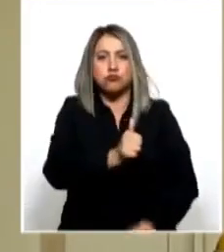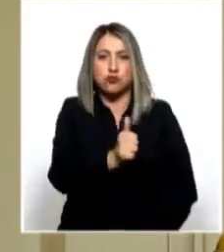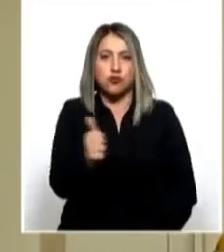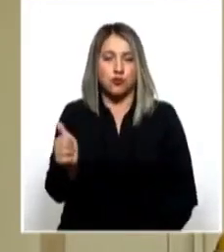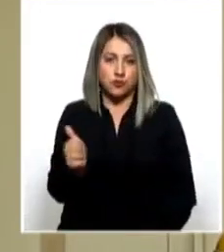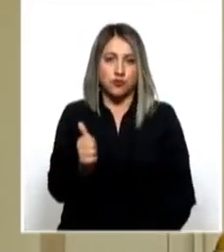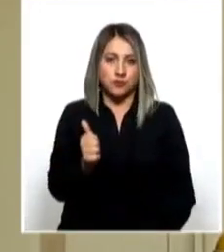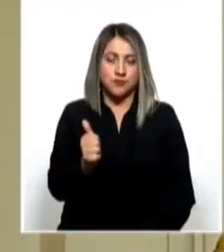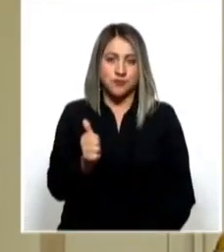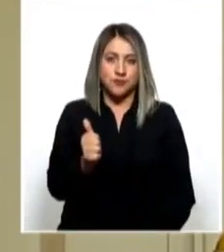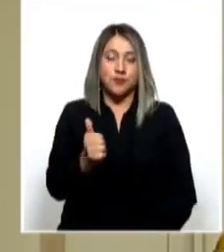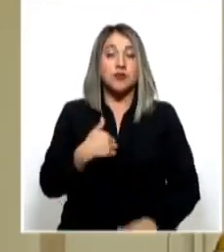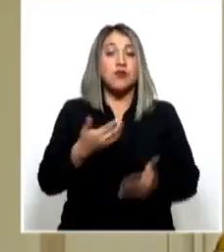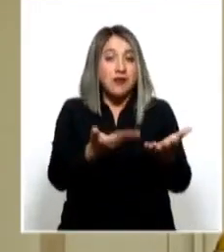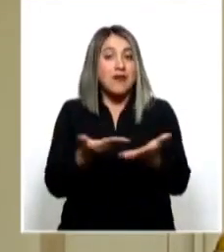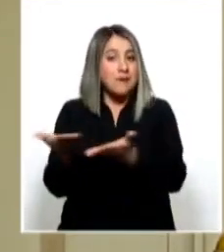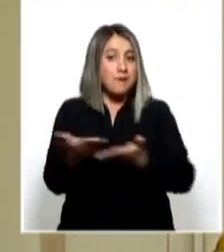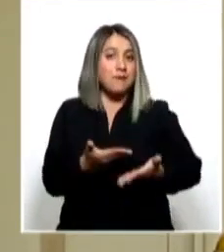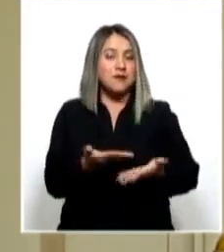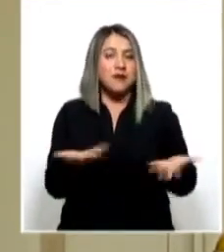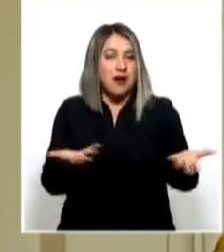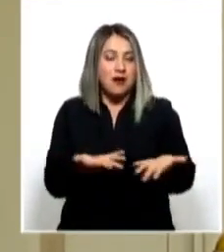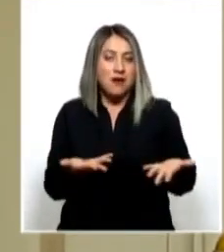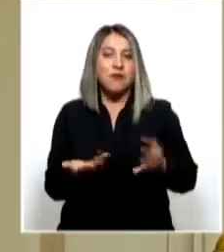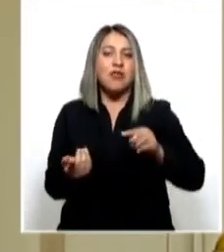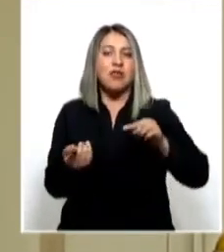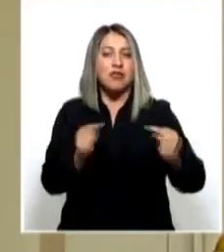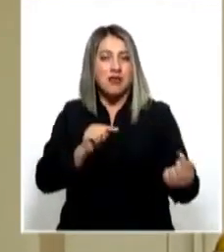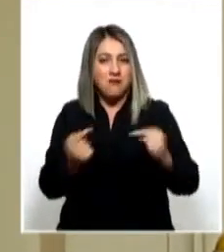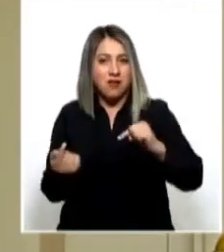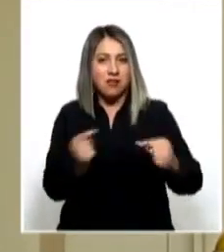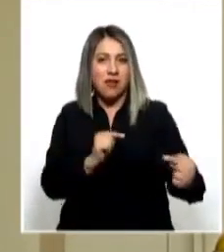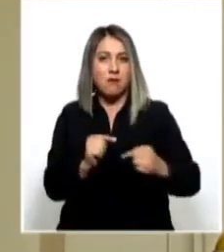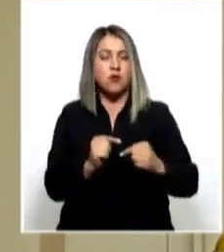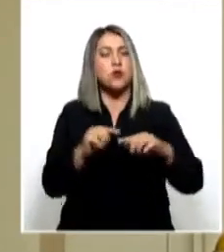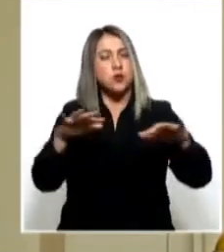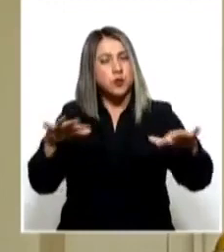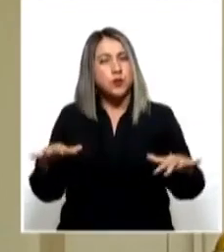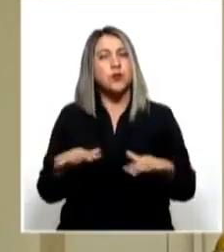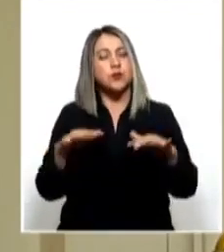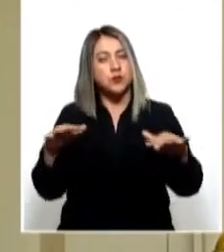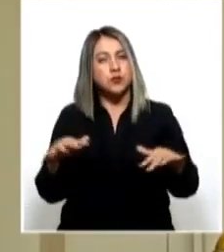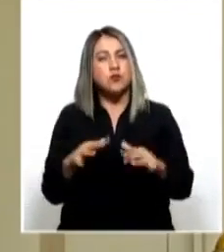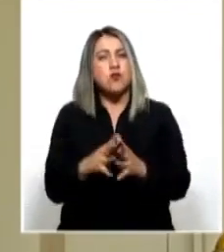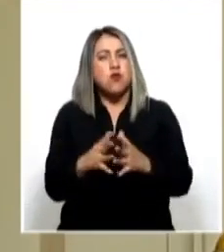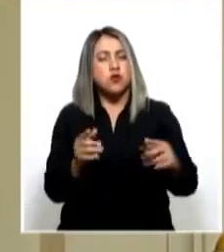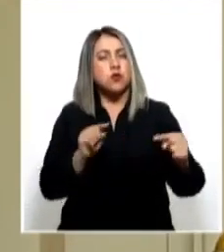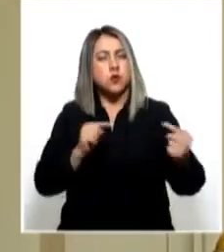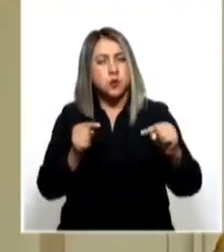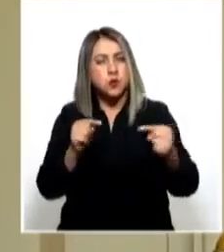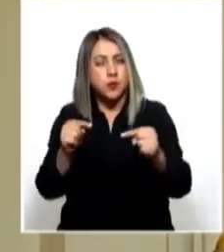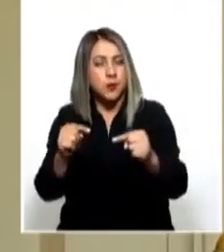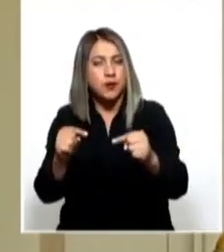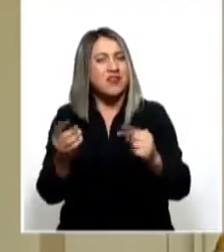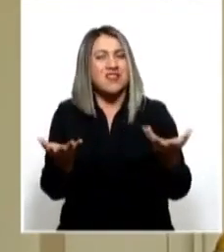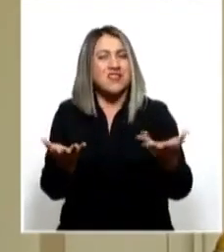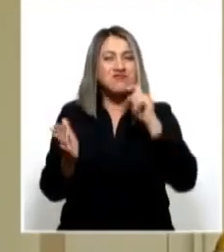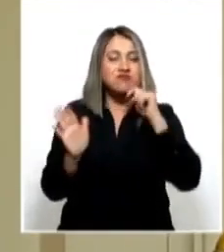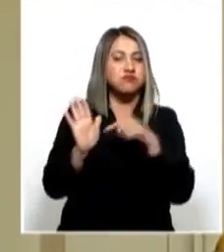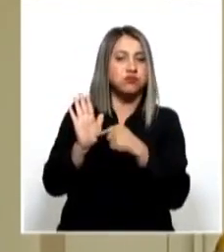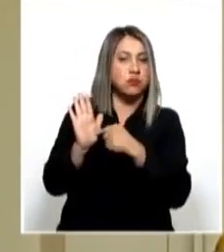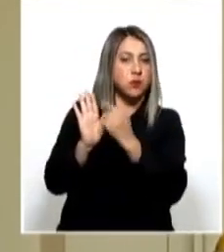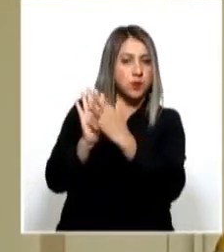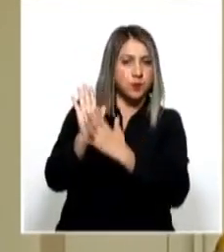Los invito a que debatamos intensamente sobre los alcances del texto propuesto,